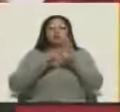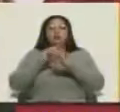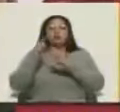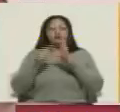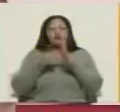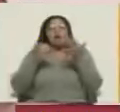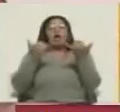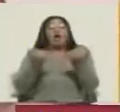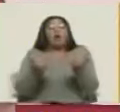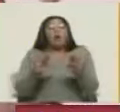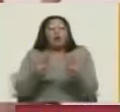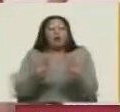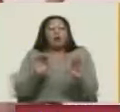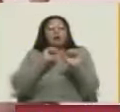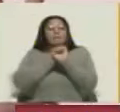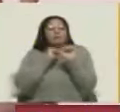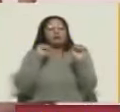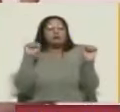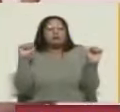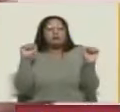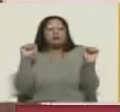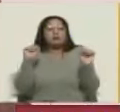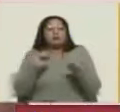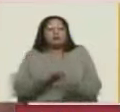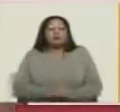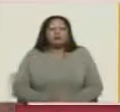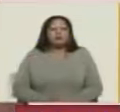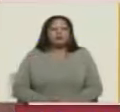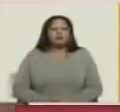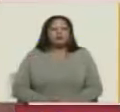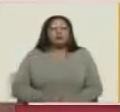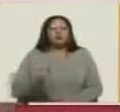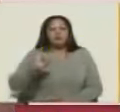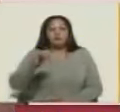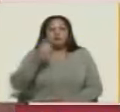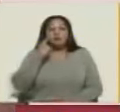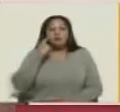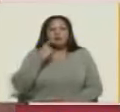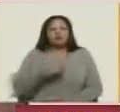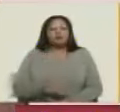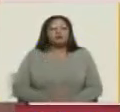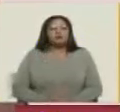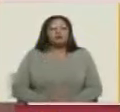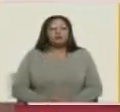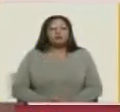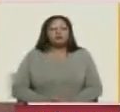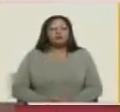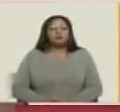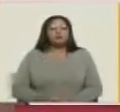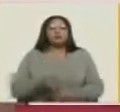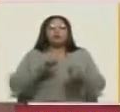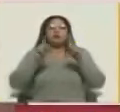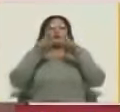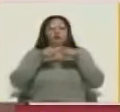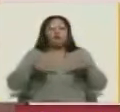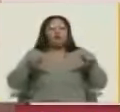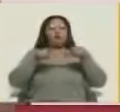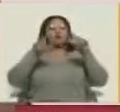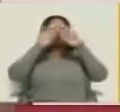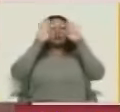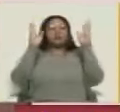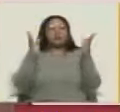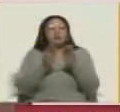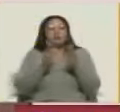Ahora, es imposible, para que tú veas, que en algún lugar del mundo